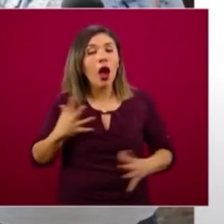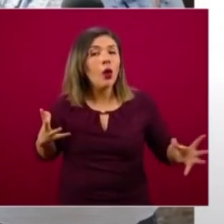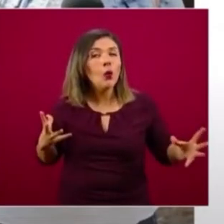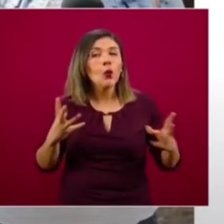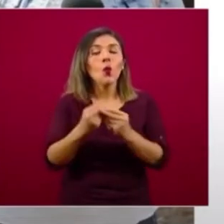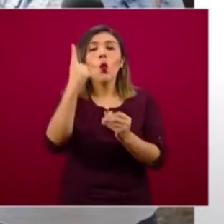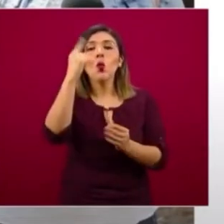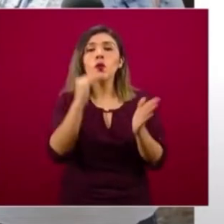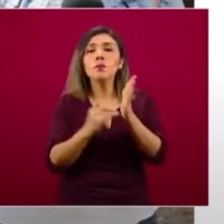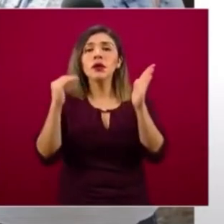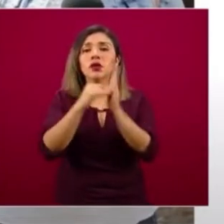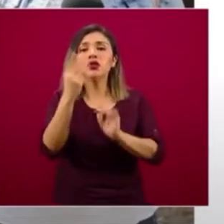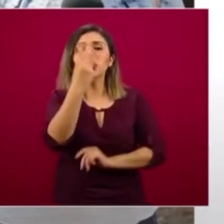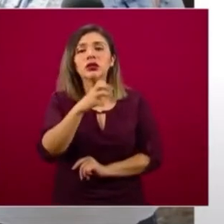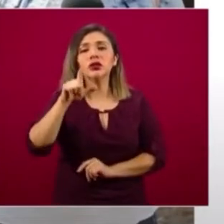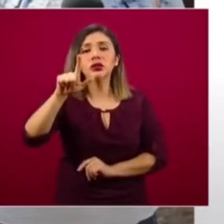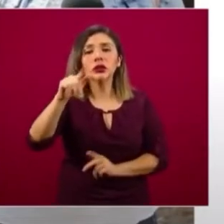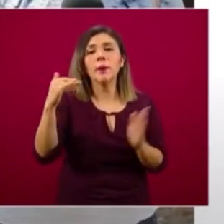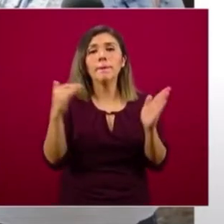de